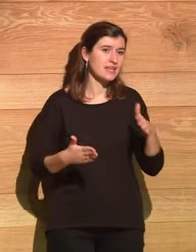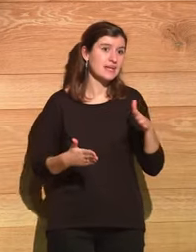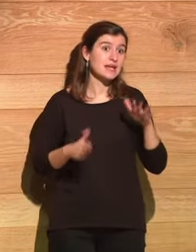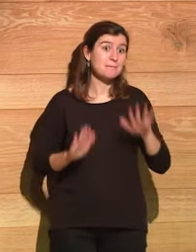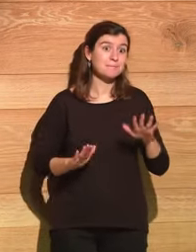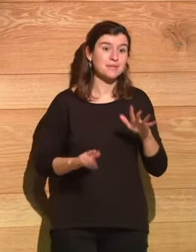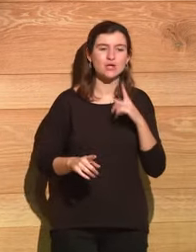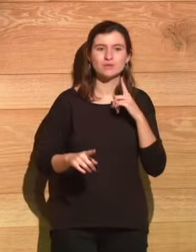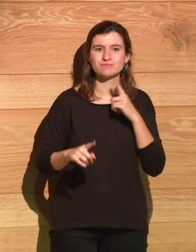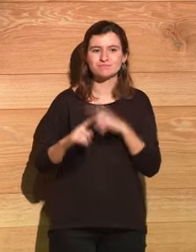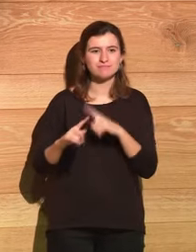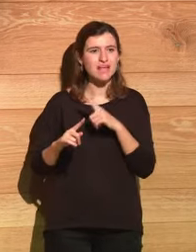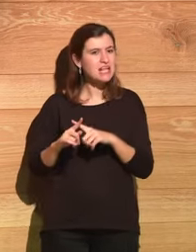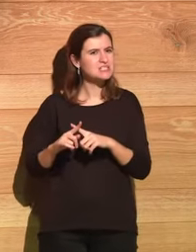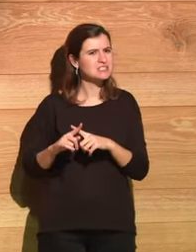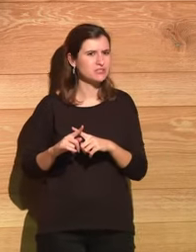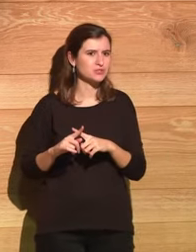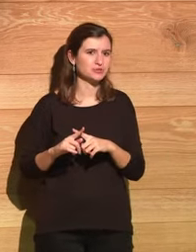hablamos del sexo.